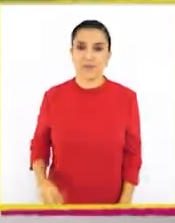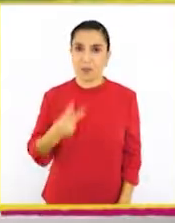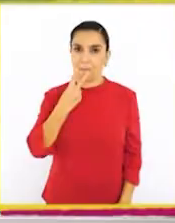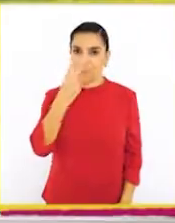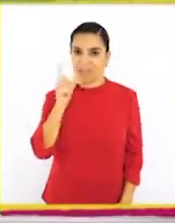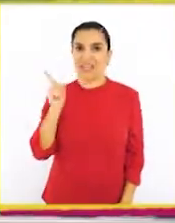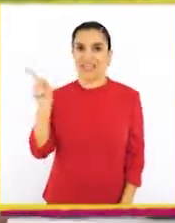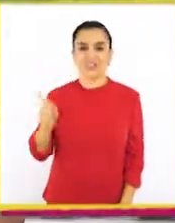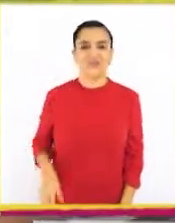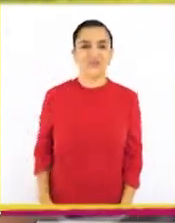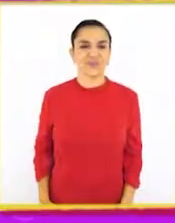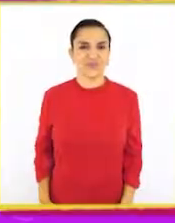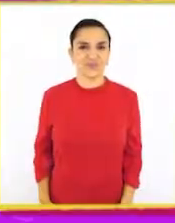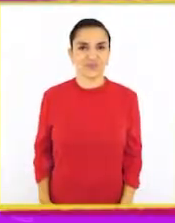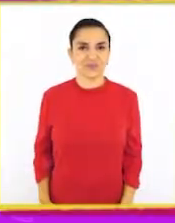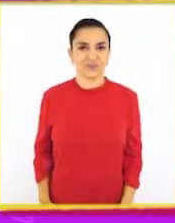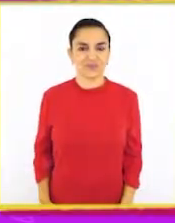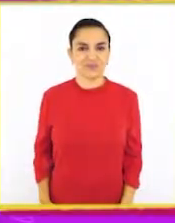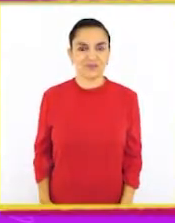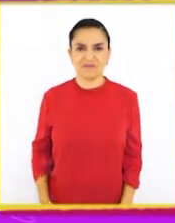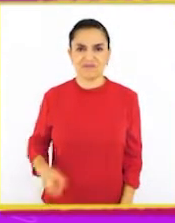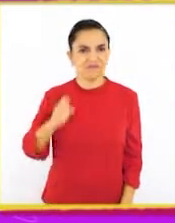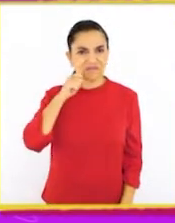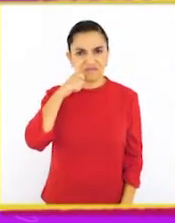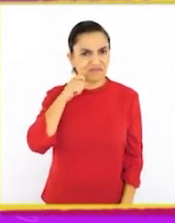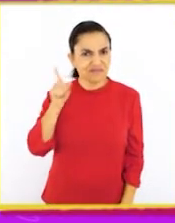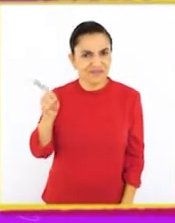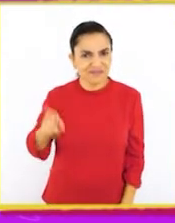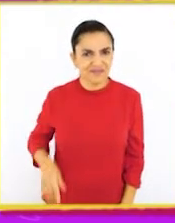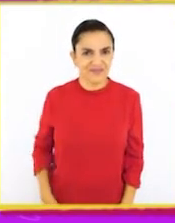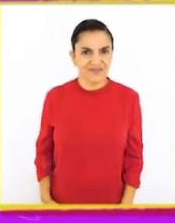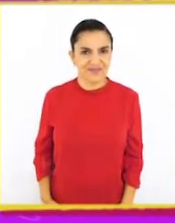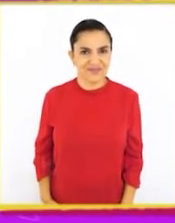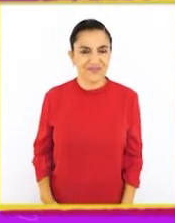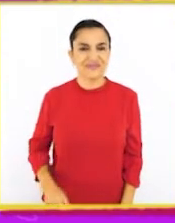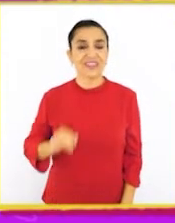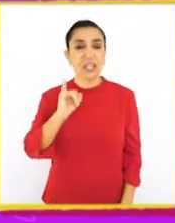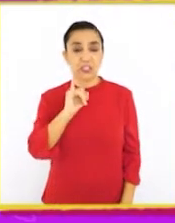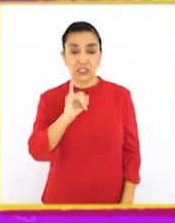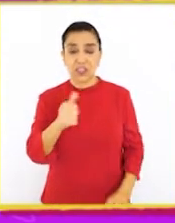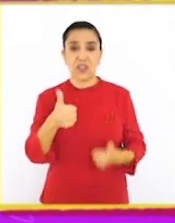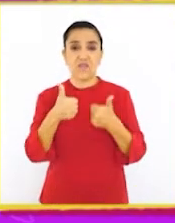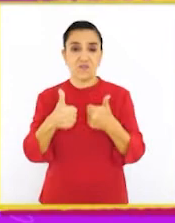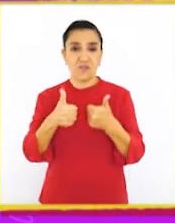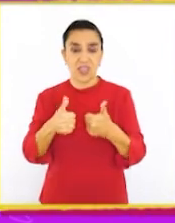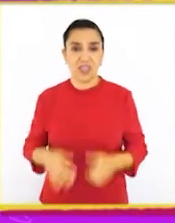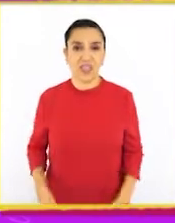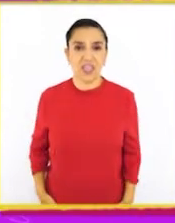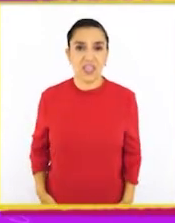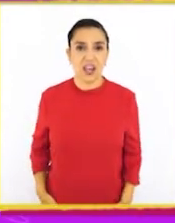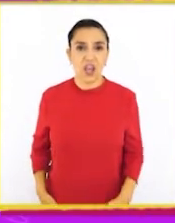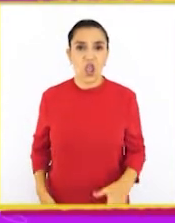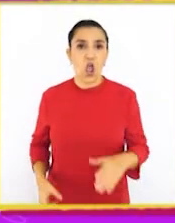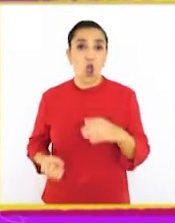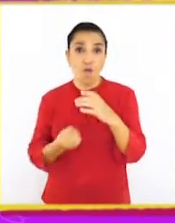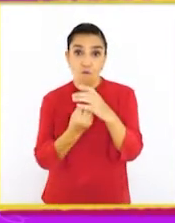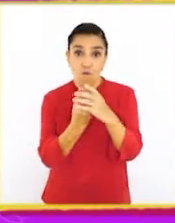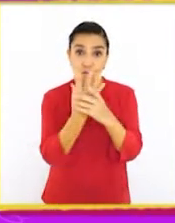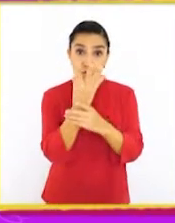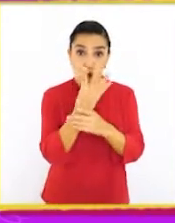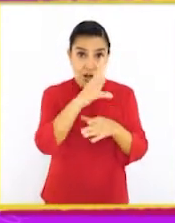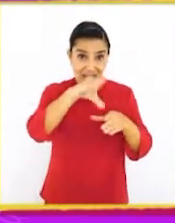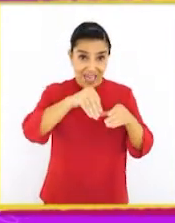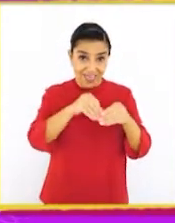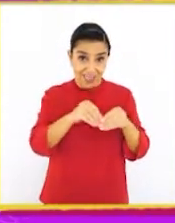Y miren esto. ¿Saben qué es? Sí, muy bien. Son flores dentro